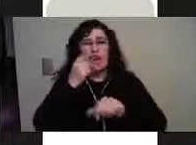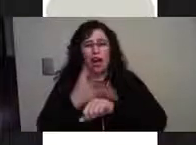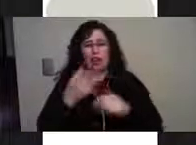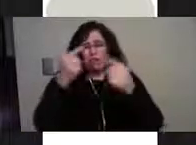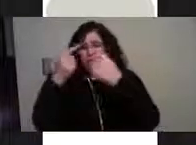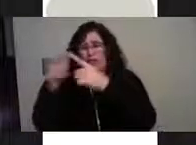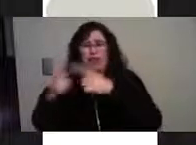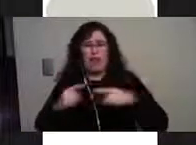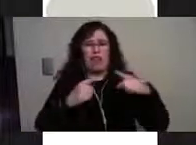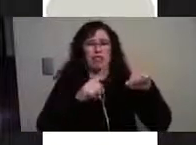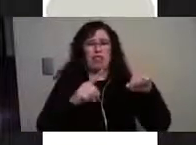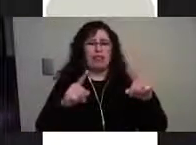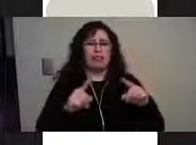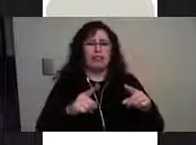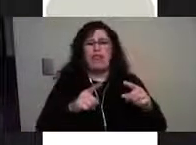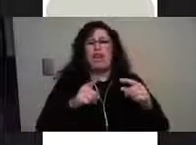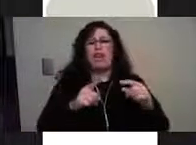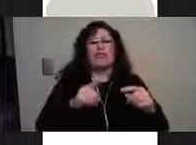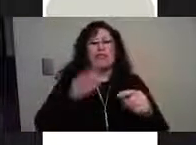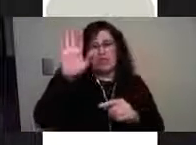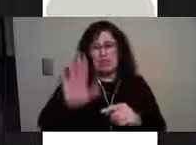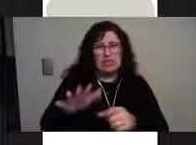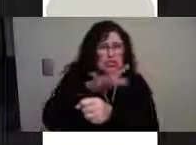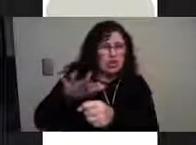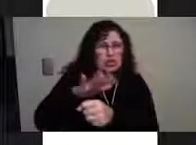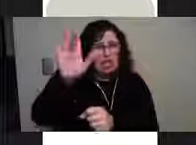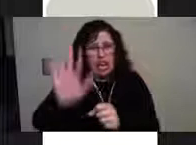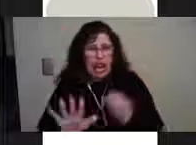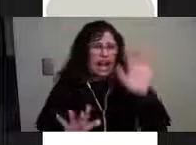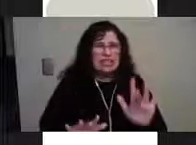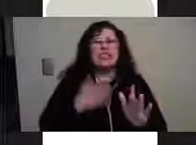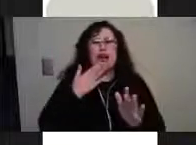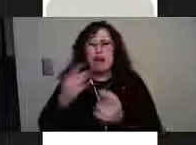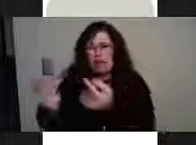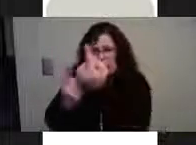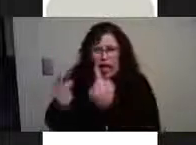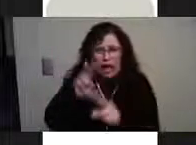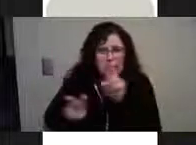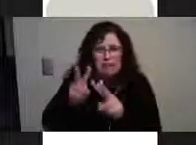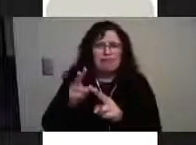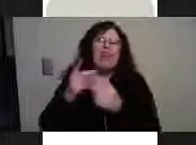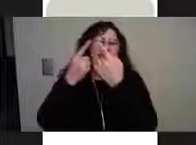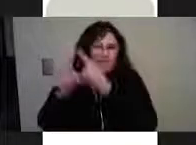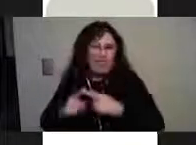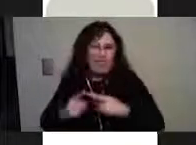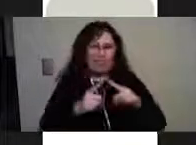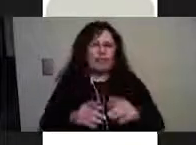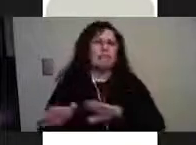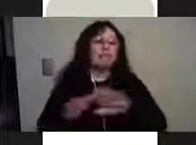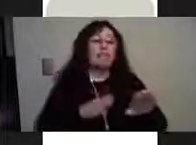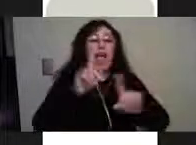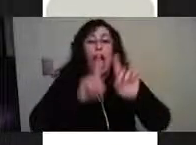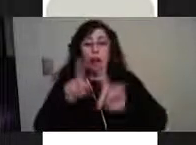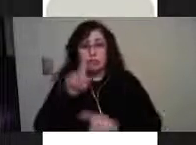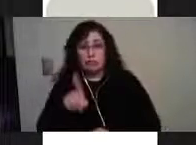posibilidades muy grande respecto de la condición clínica, ¿ya? Algunos signos precoces de